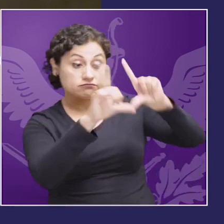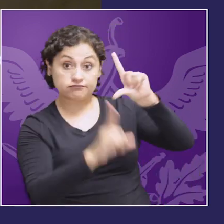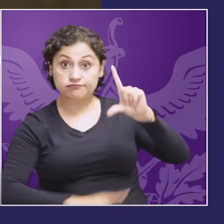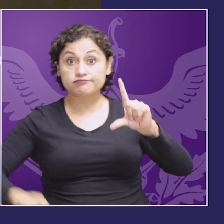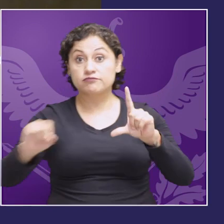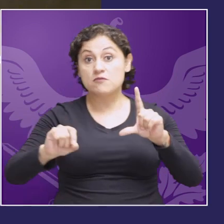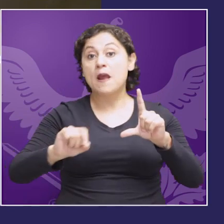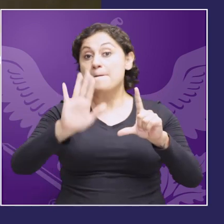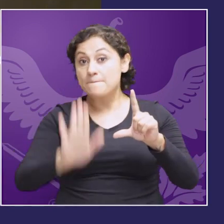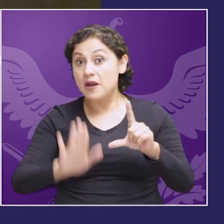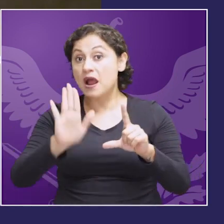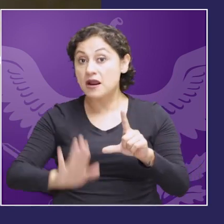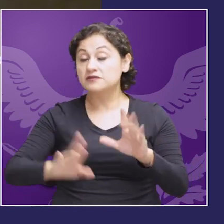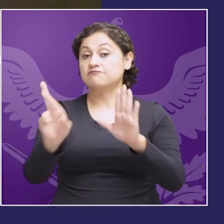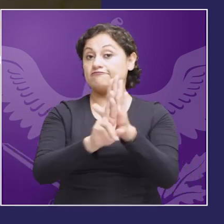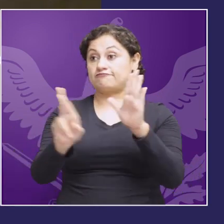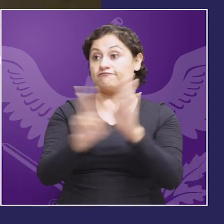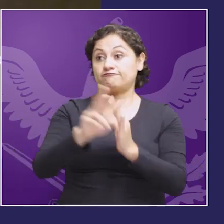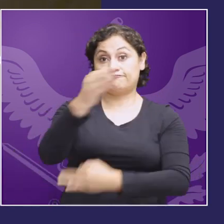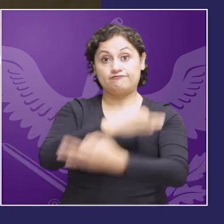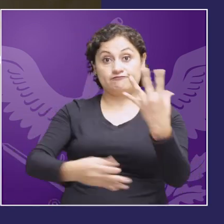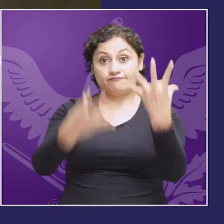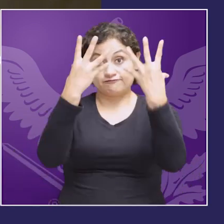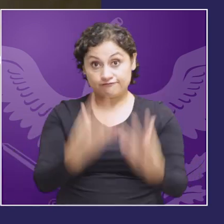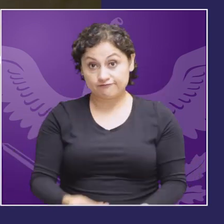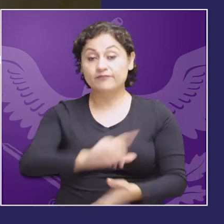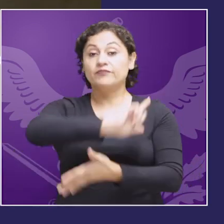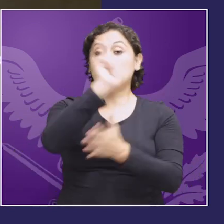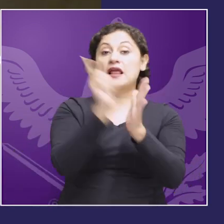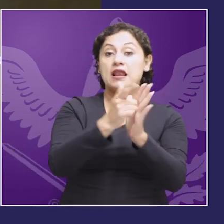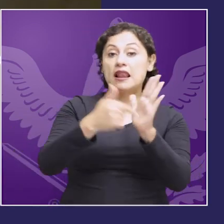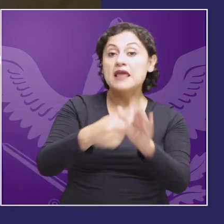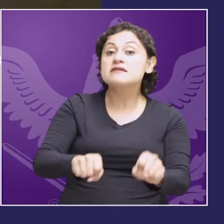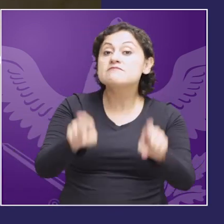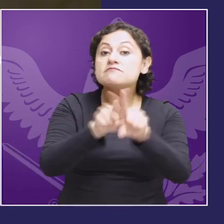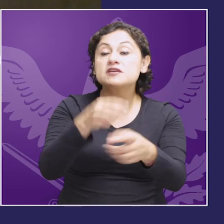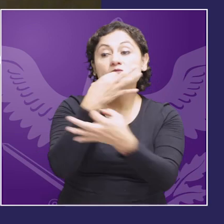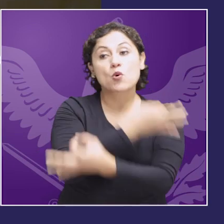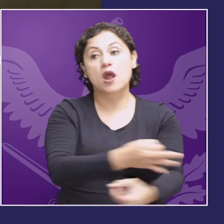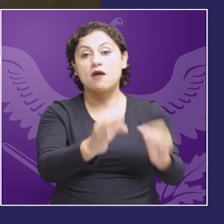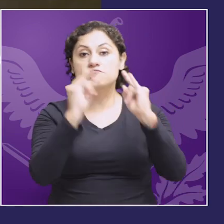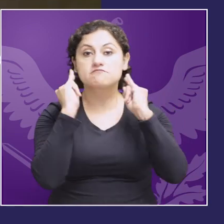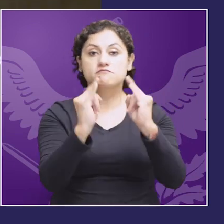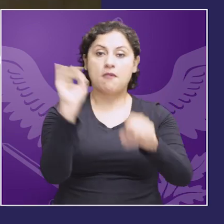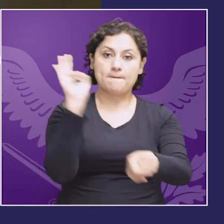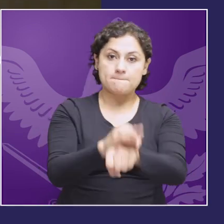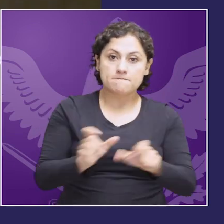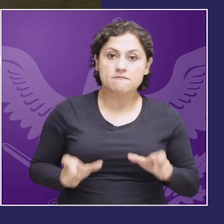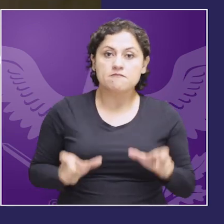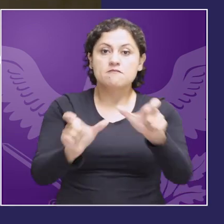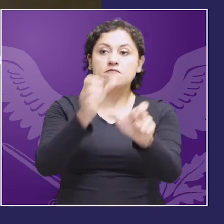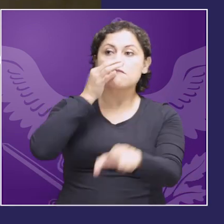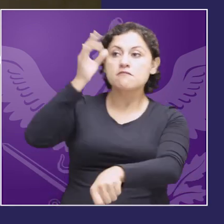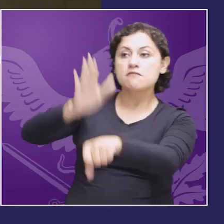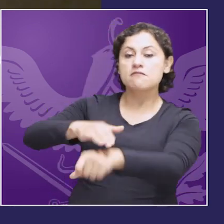podemos decir que realmente el país vive en una situación de alerta de violencia de género. La ley